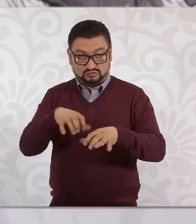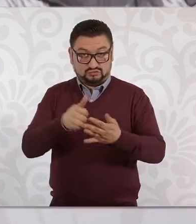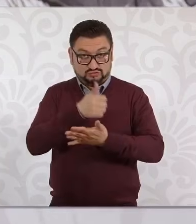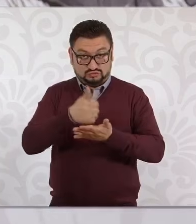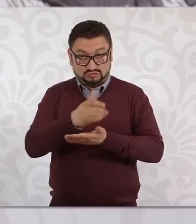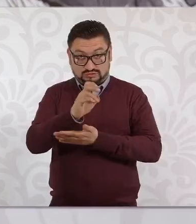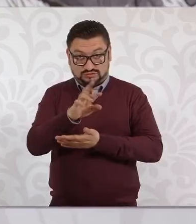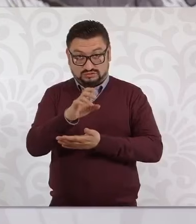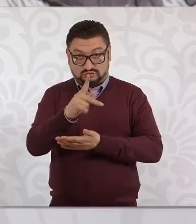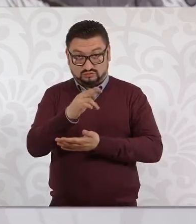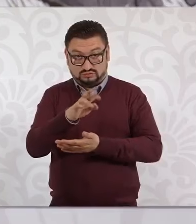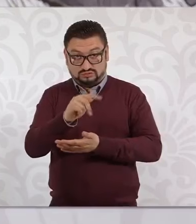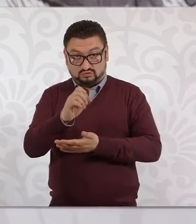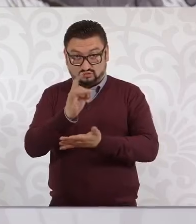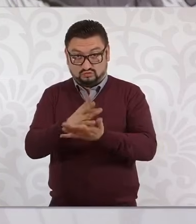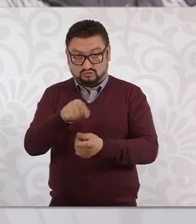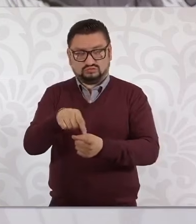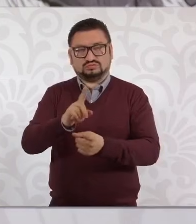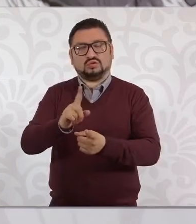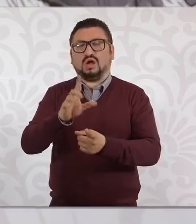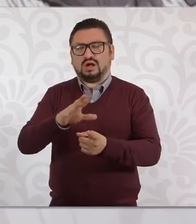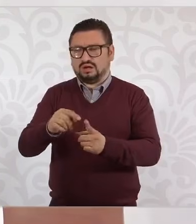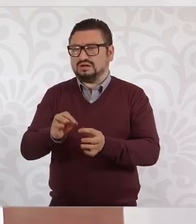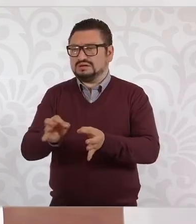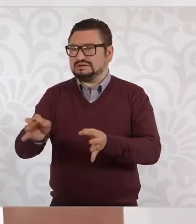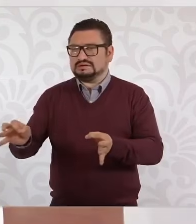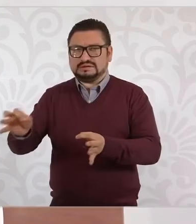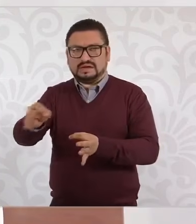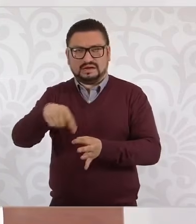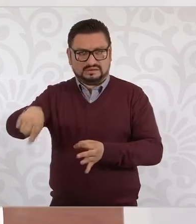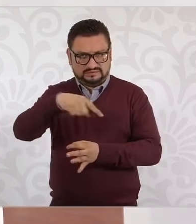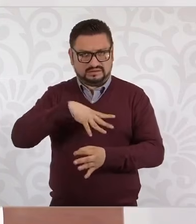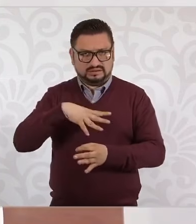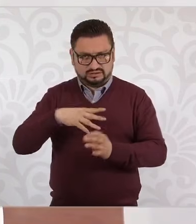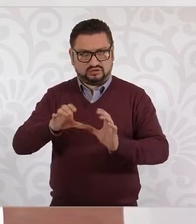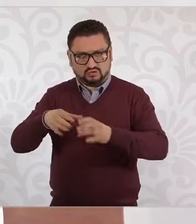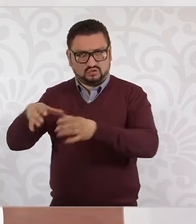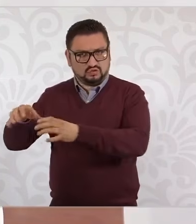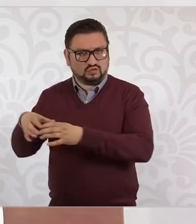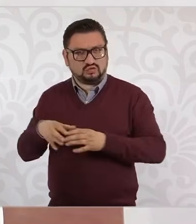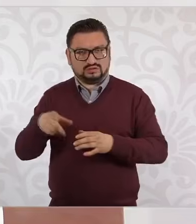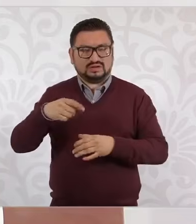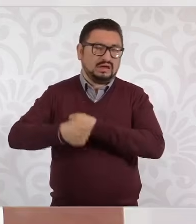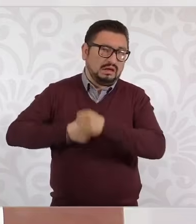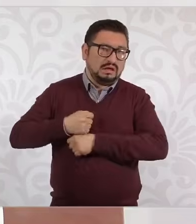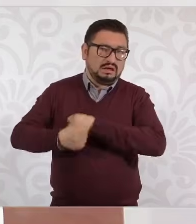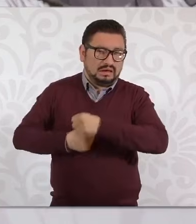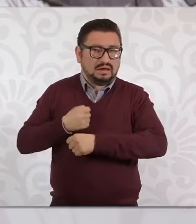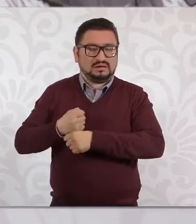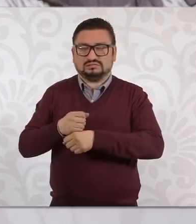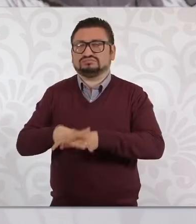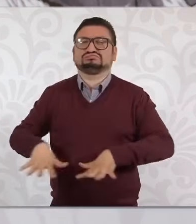Puerto, sino hay muchas comunidades. Y esas comunidades han desarrollado desde hace muchos años, por estar en un área